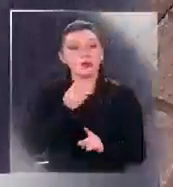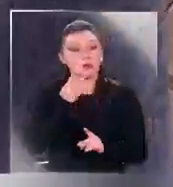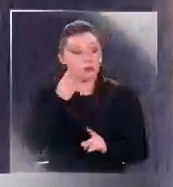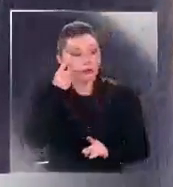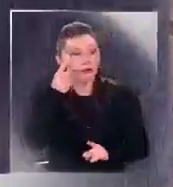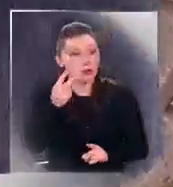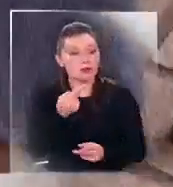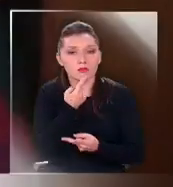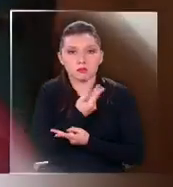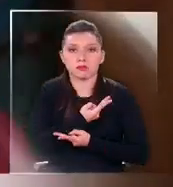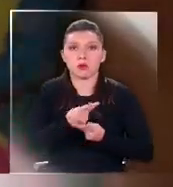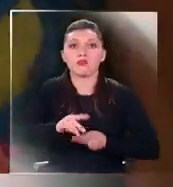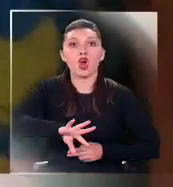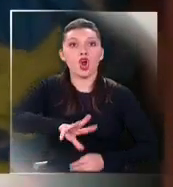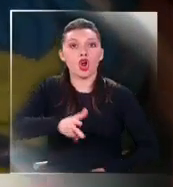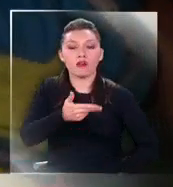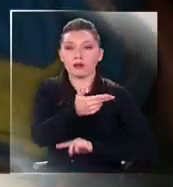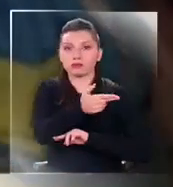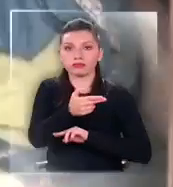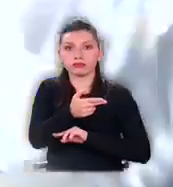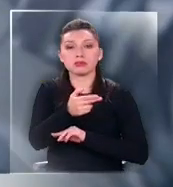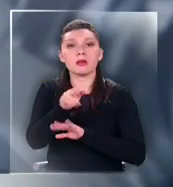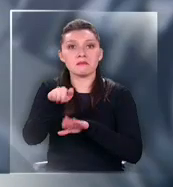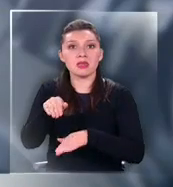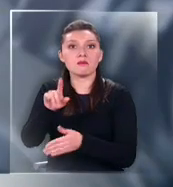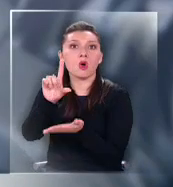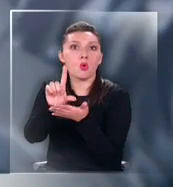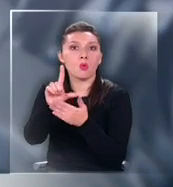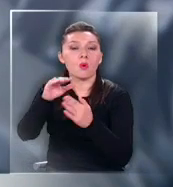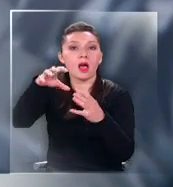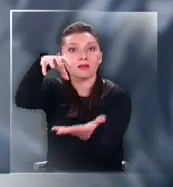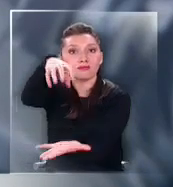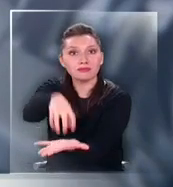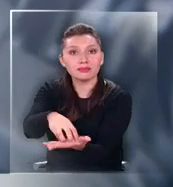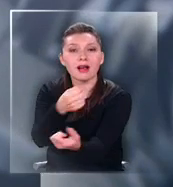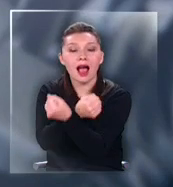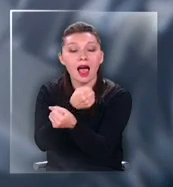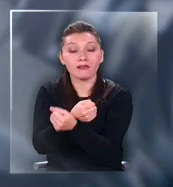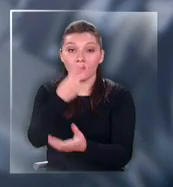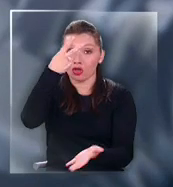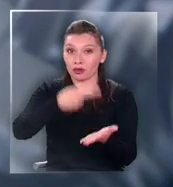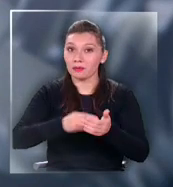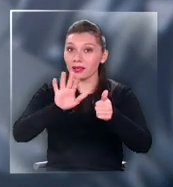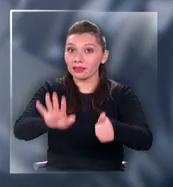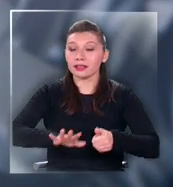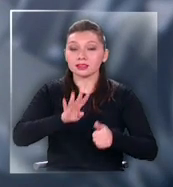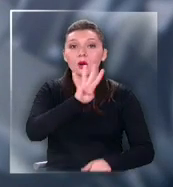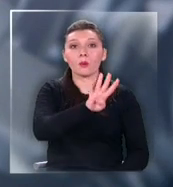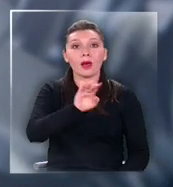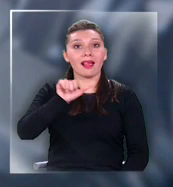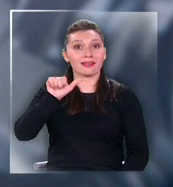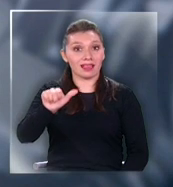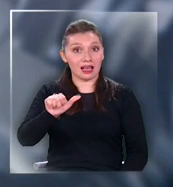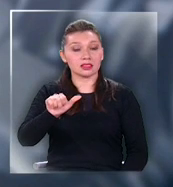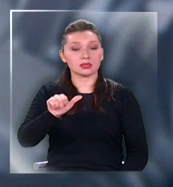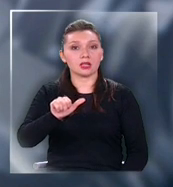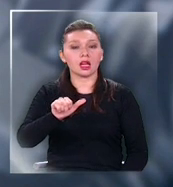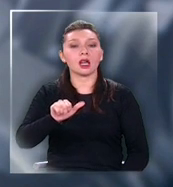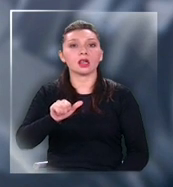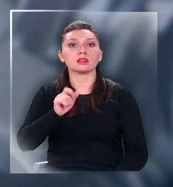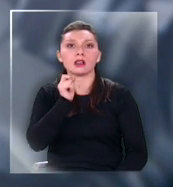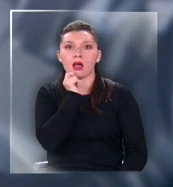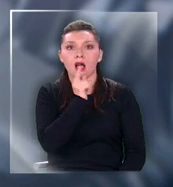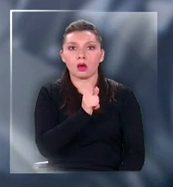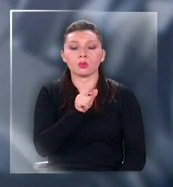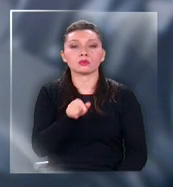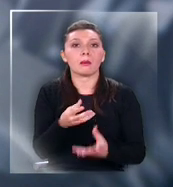luz pública el robo de armamento desde cuarteles. Solo el año 2016, 46 armas fueron reportadas